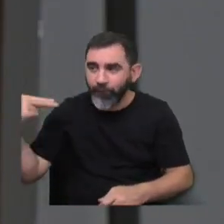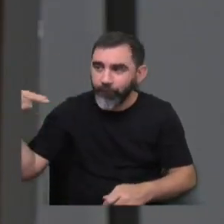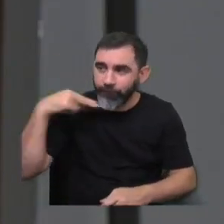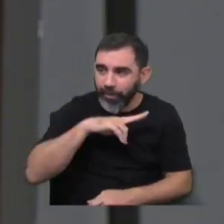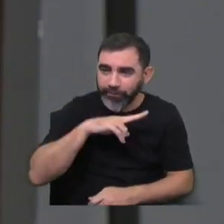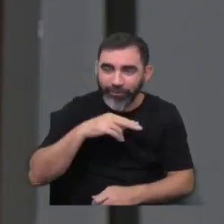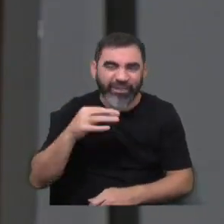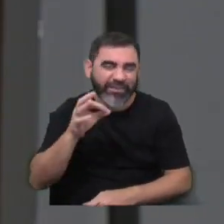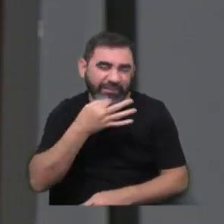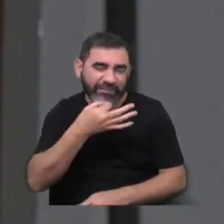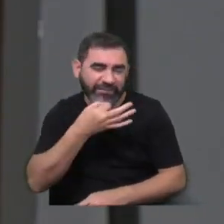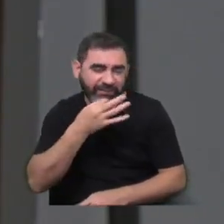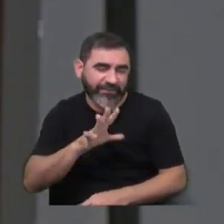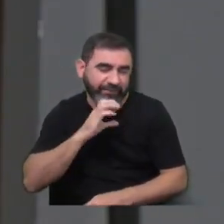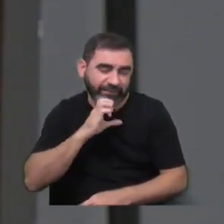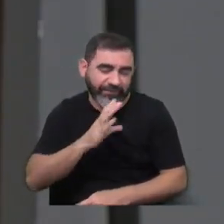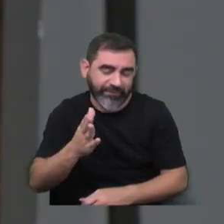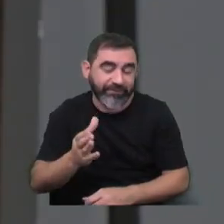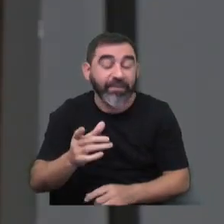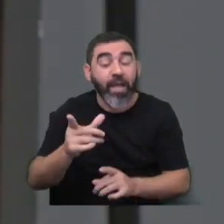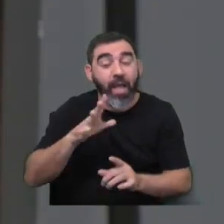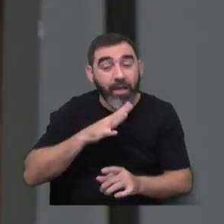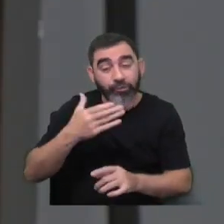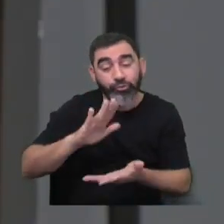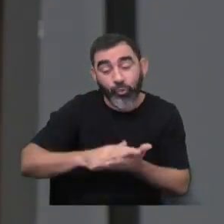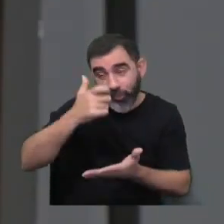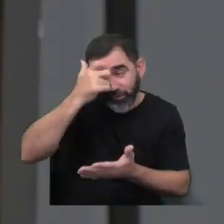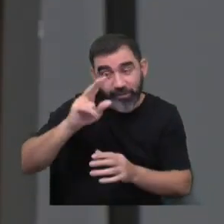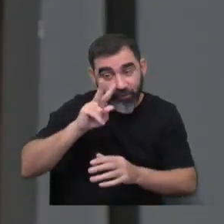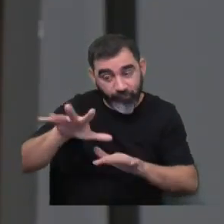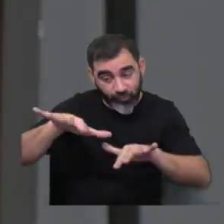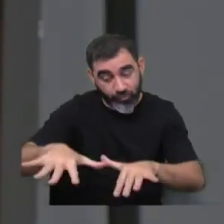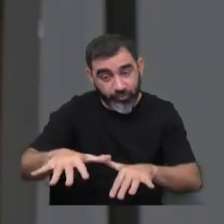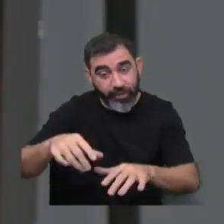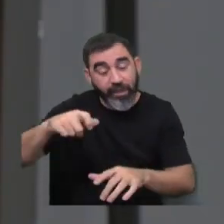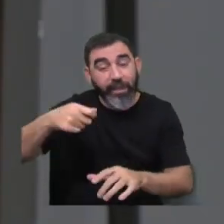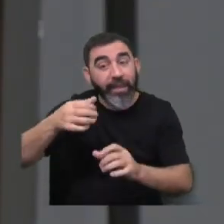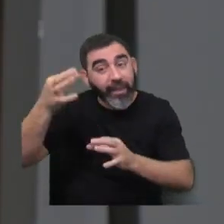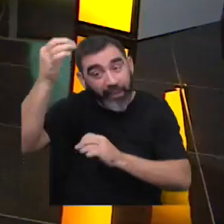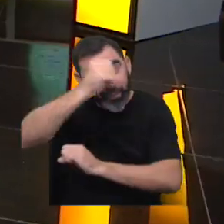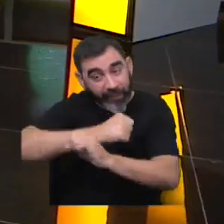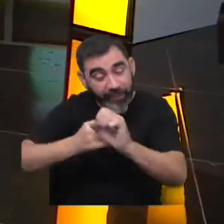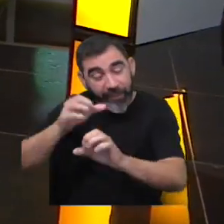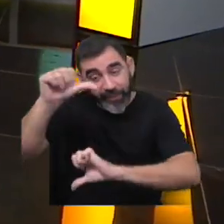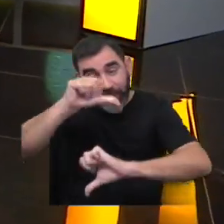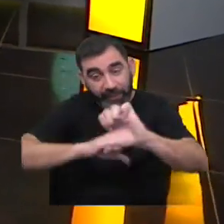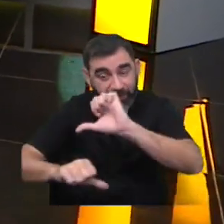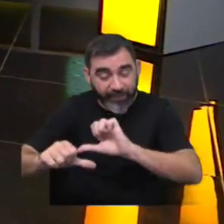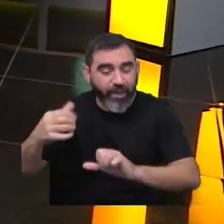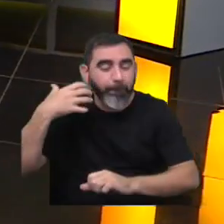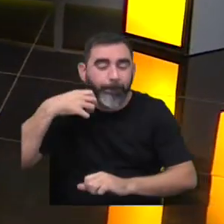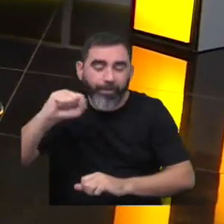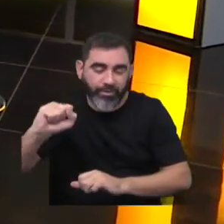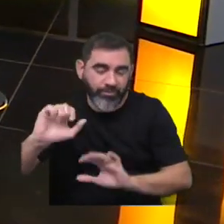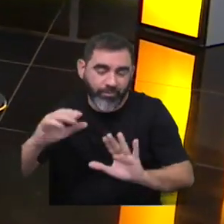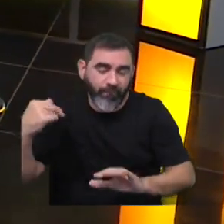cucharita no sirve? Bueno, acuérdense que lo vieron en Sobreciencia, que una ingeniera química nos lo contó. Pero bueno, esto es un mito, entonces hay